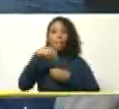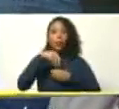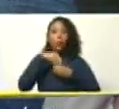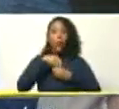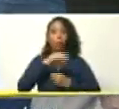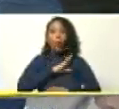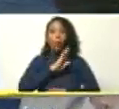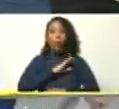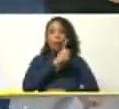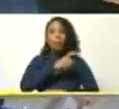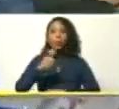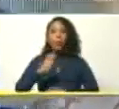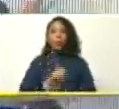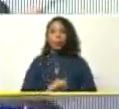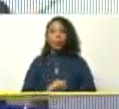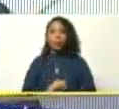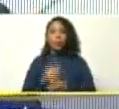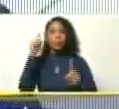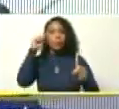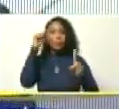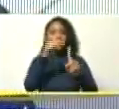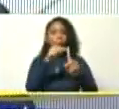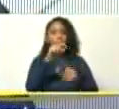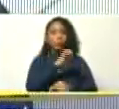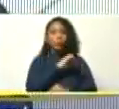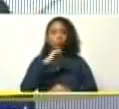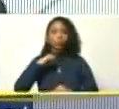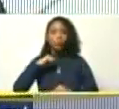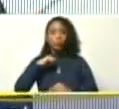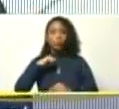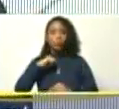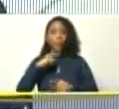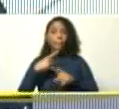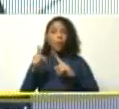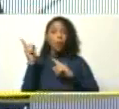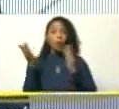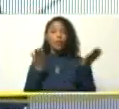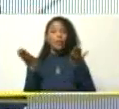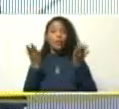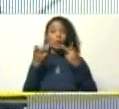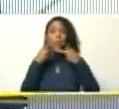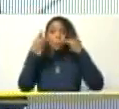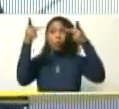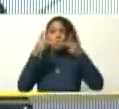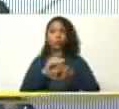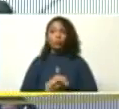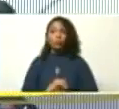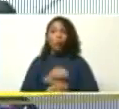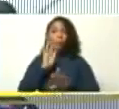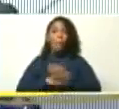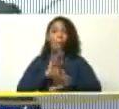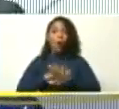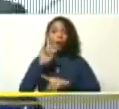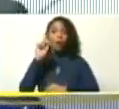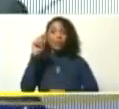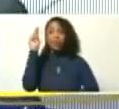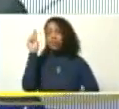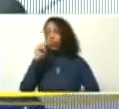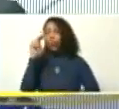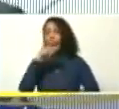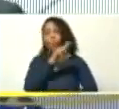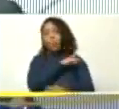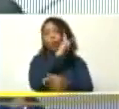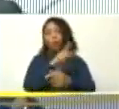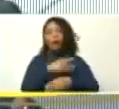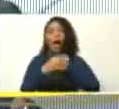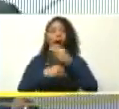¿no? Y está dirigido a las intimidades, pero es un servicio público, porque ningún poeta aspira